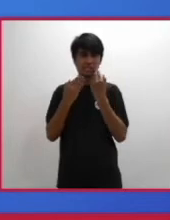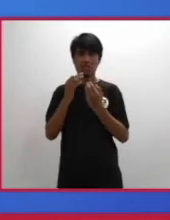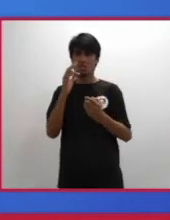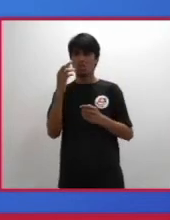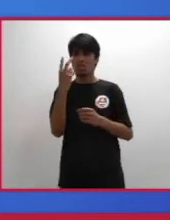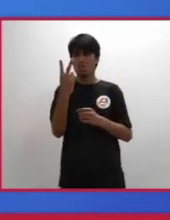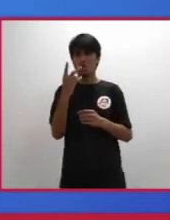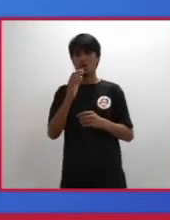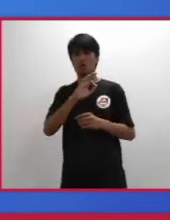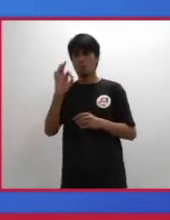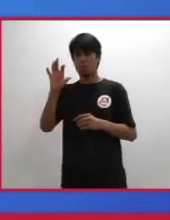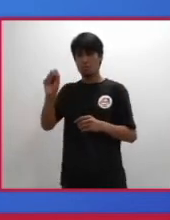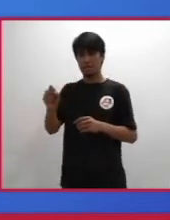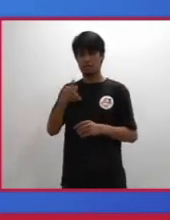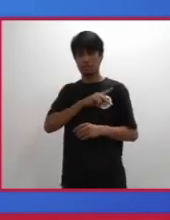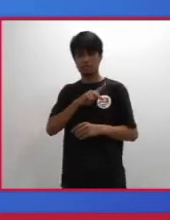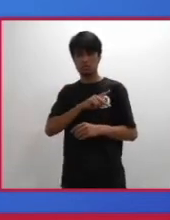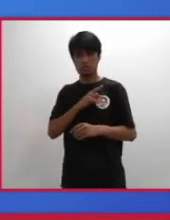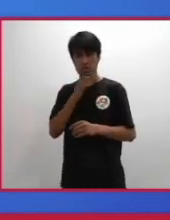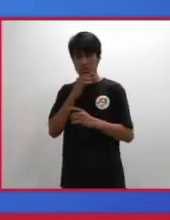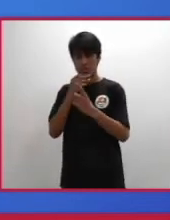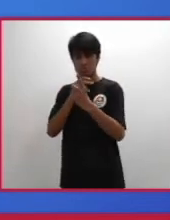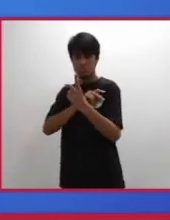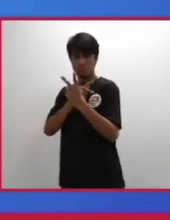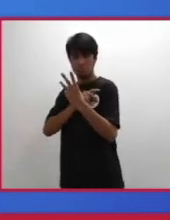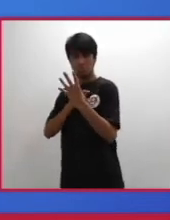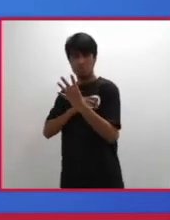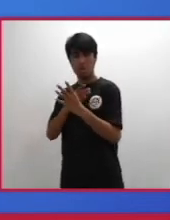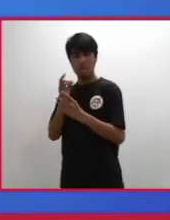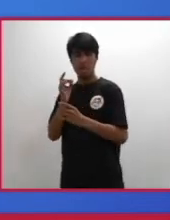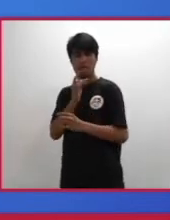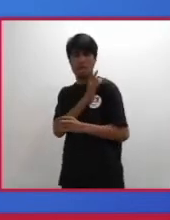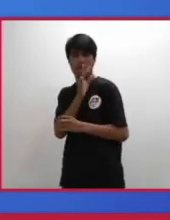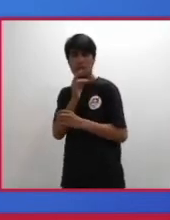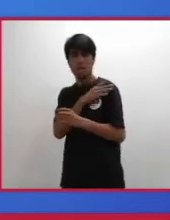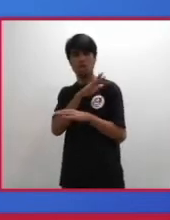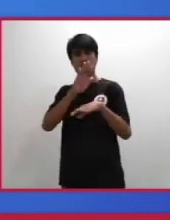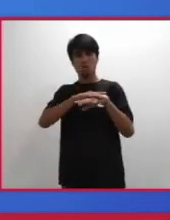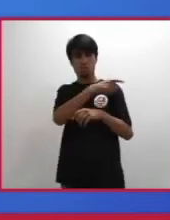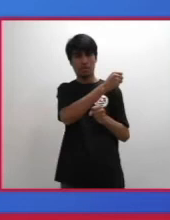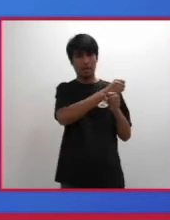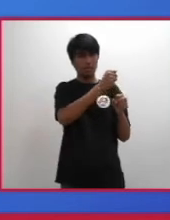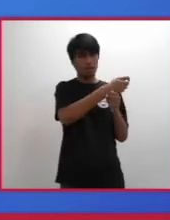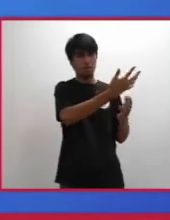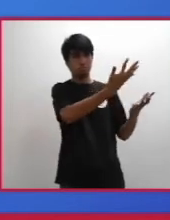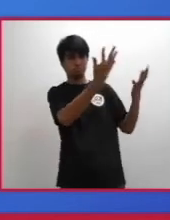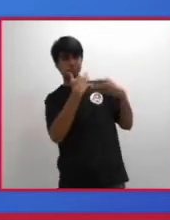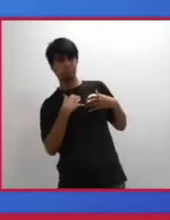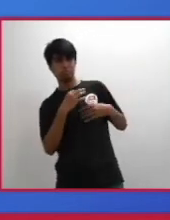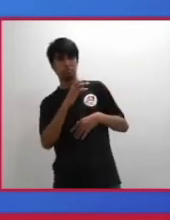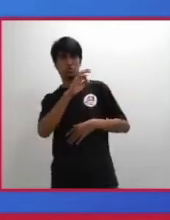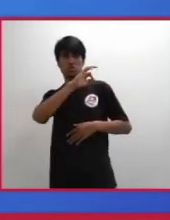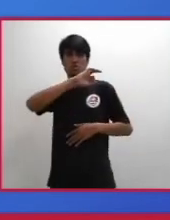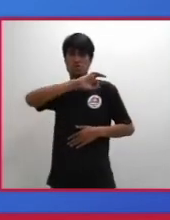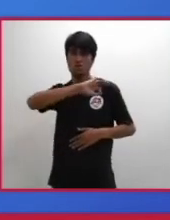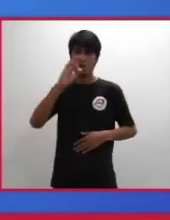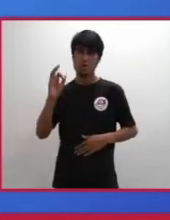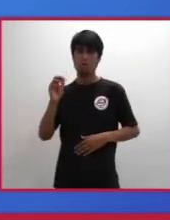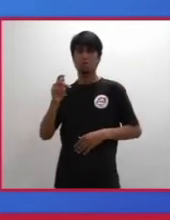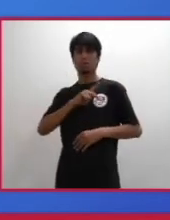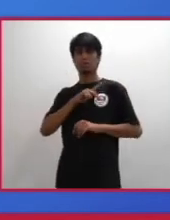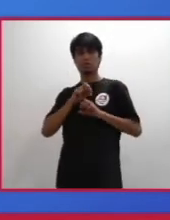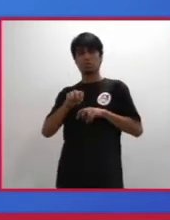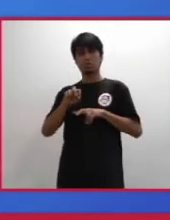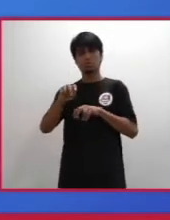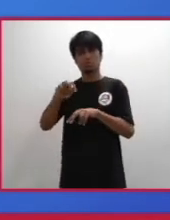personas heridas que como consecuencia del trabajo que se está realizando en el sitio de obra. Si